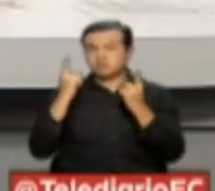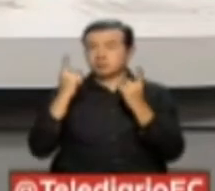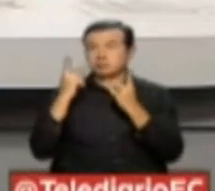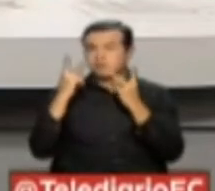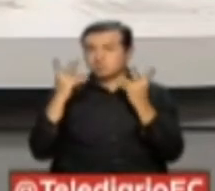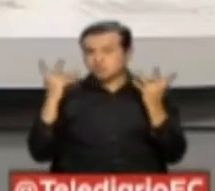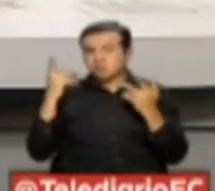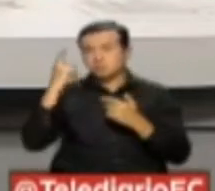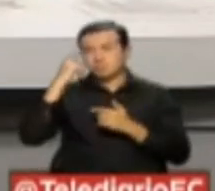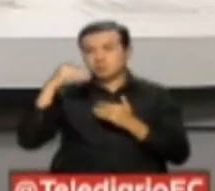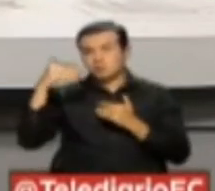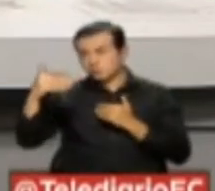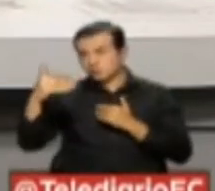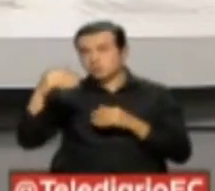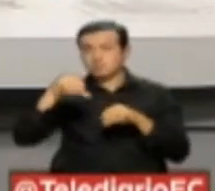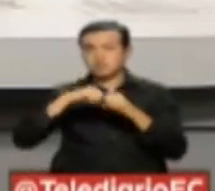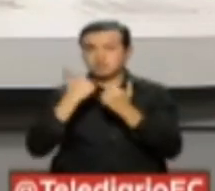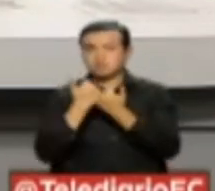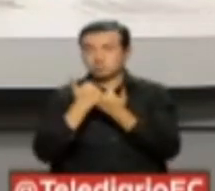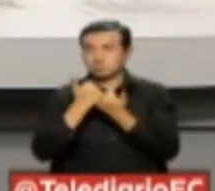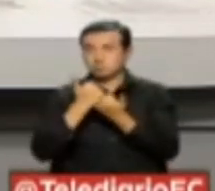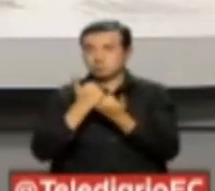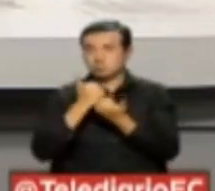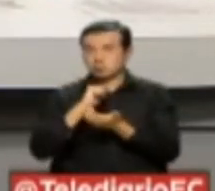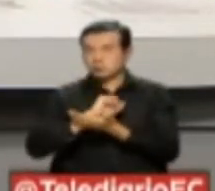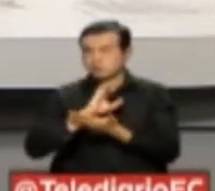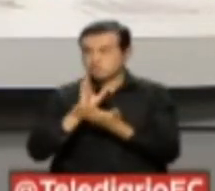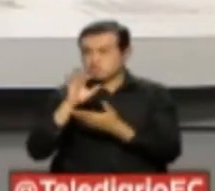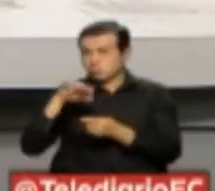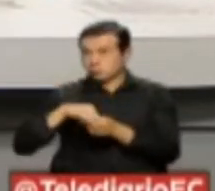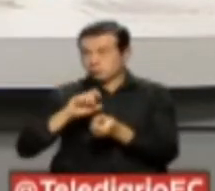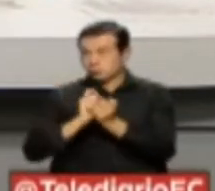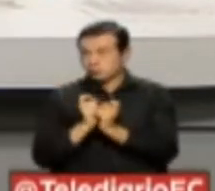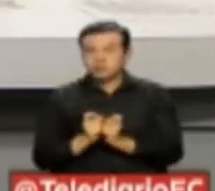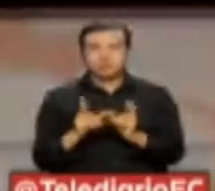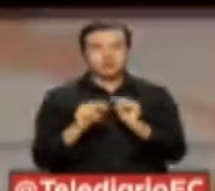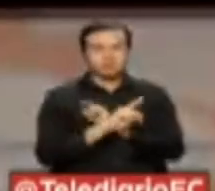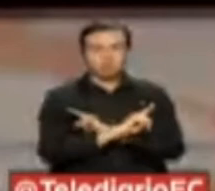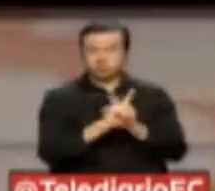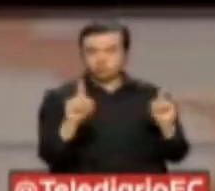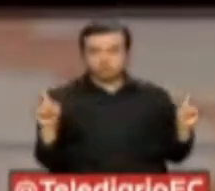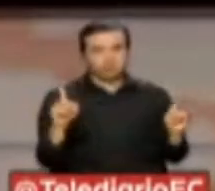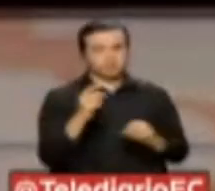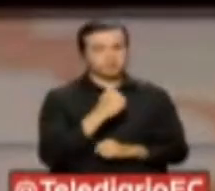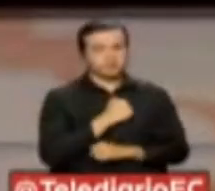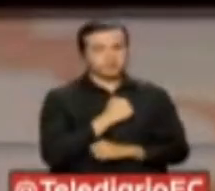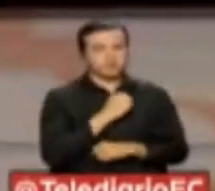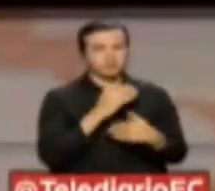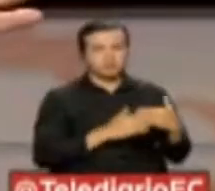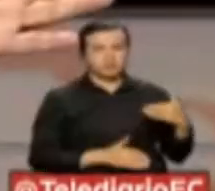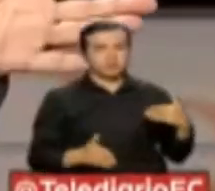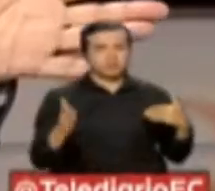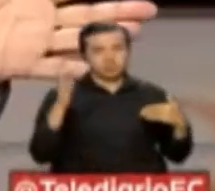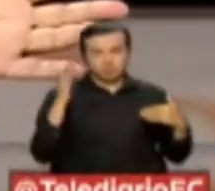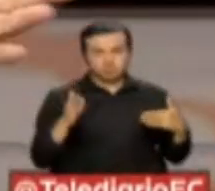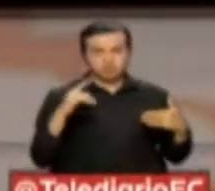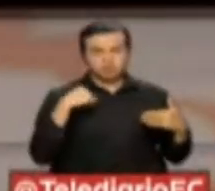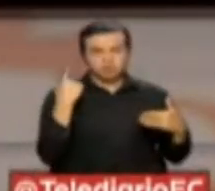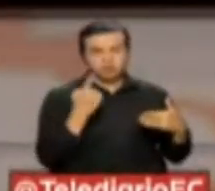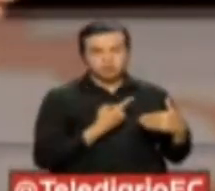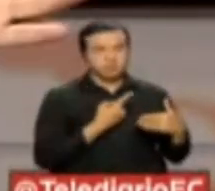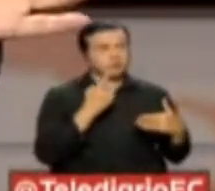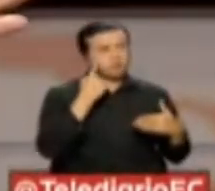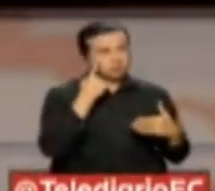y a pensar que vamos a tener una asamblea constituyente en él no va solo que nosotros tenemos como parte de nuestro mandato tenemos que nosotros